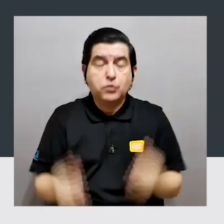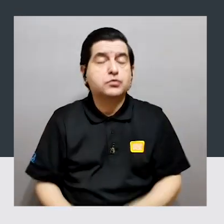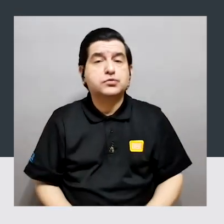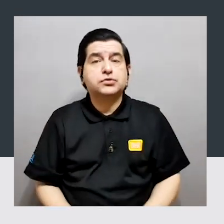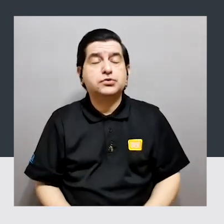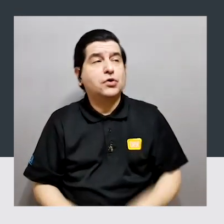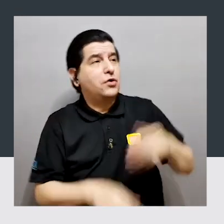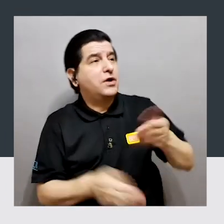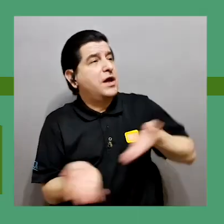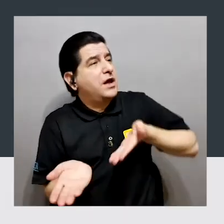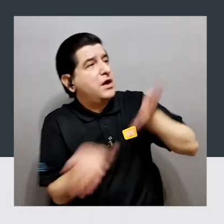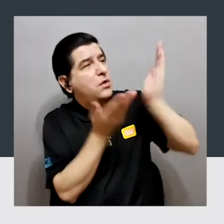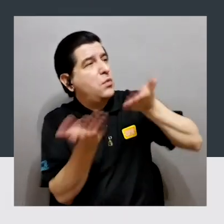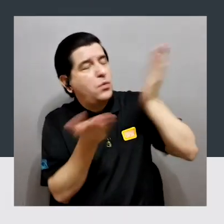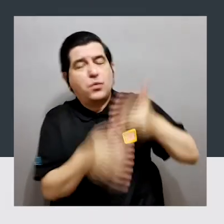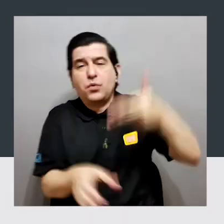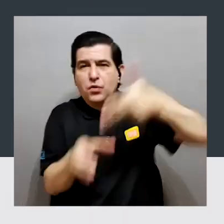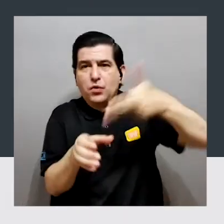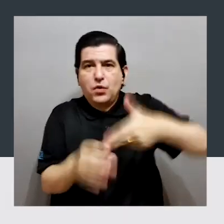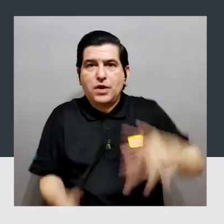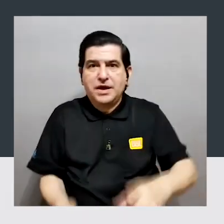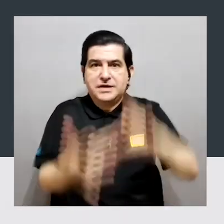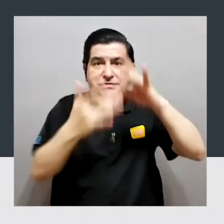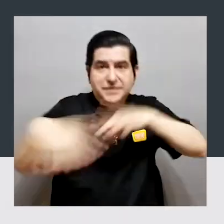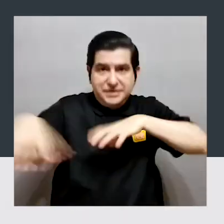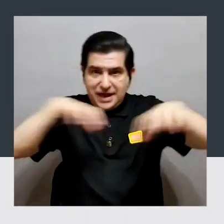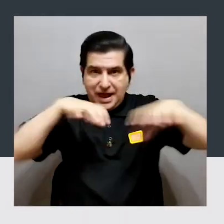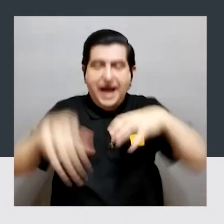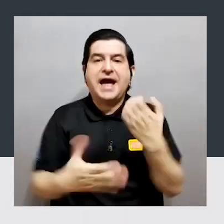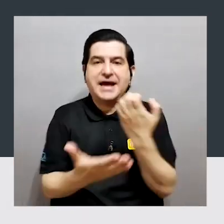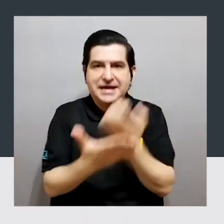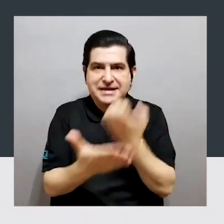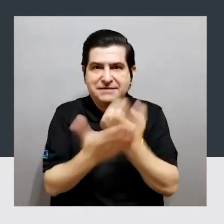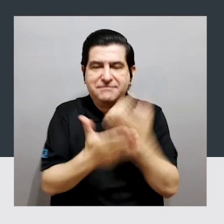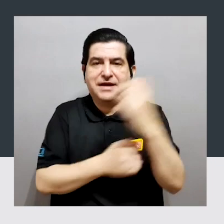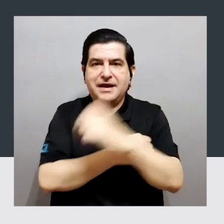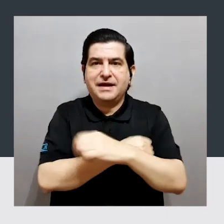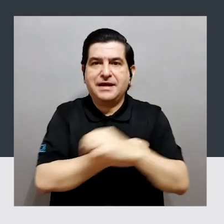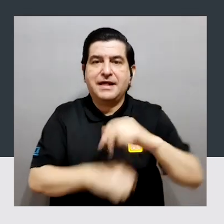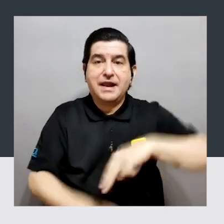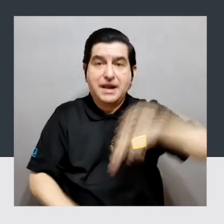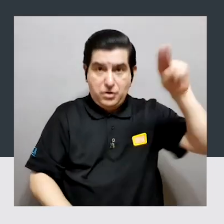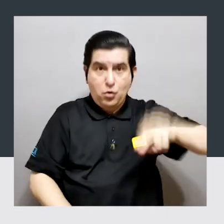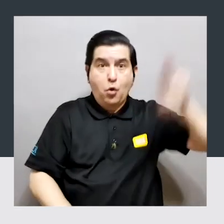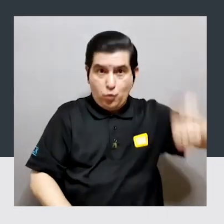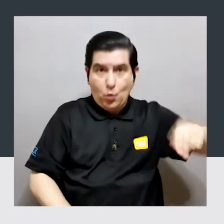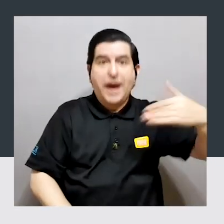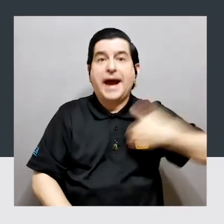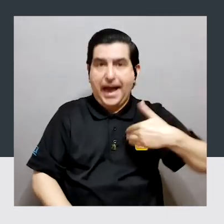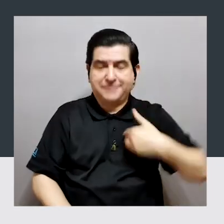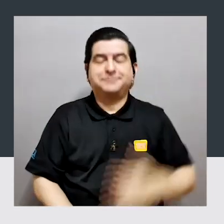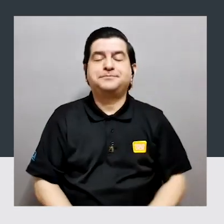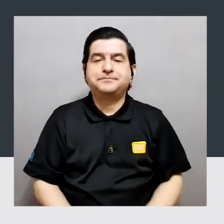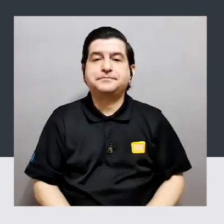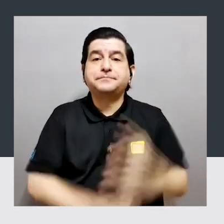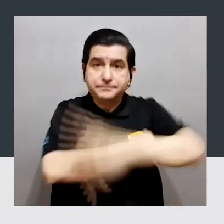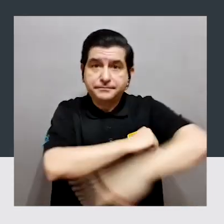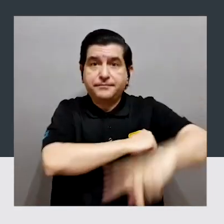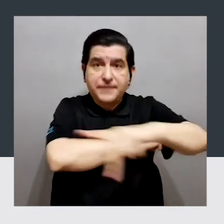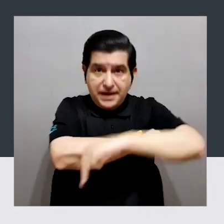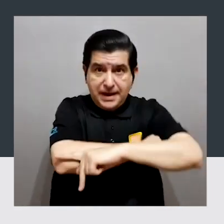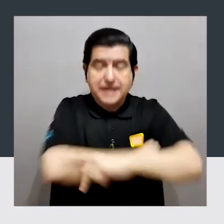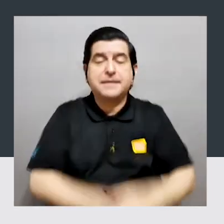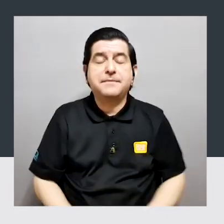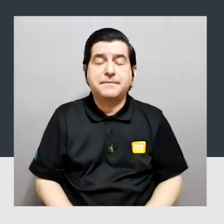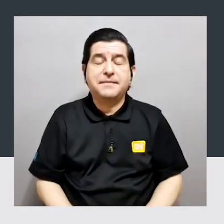y exportación de petróleo es una de las principales actividades económicas del Estado noruego. Por eso, el